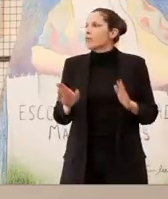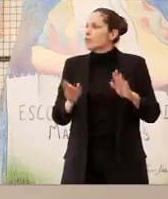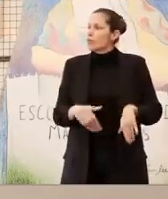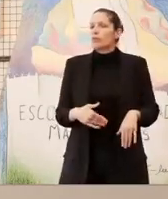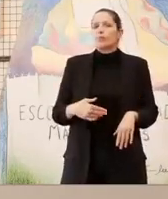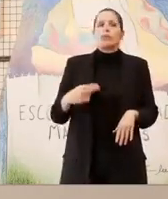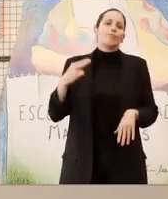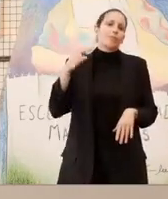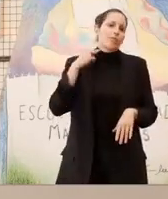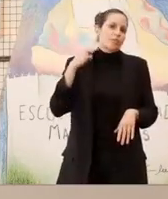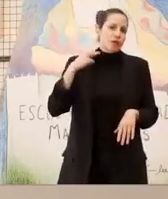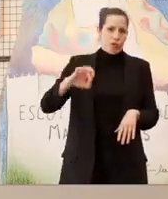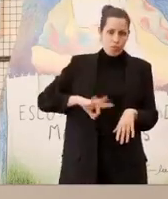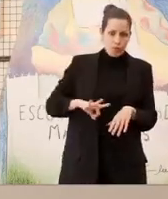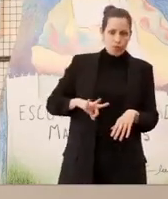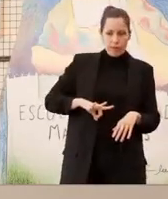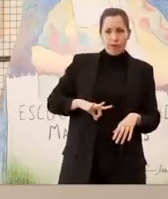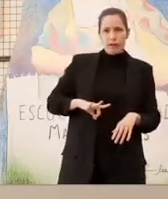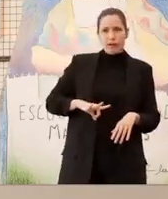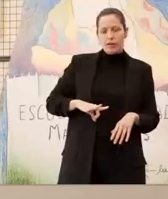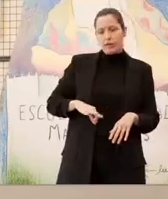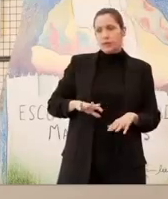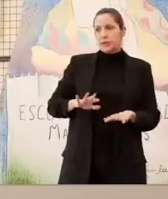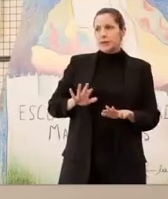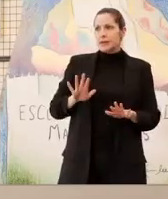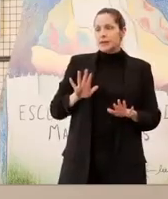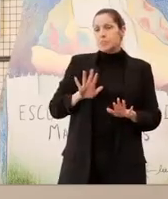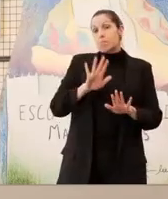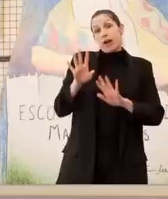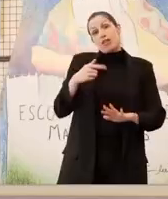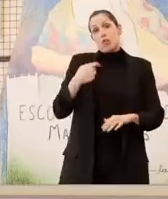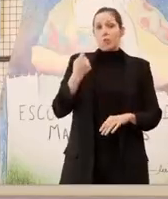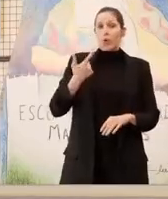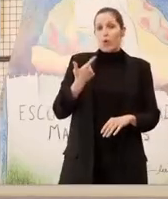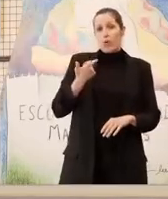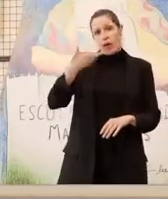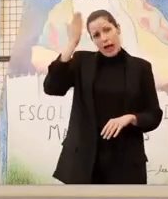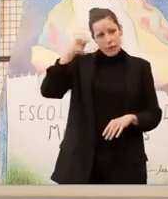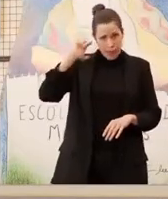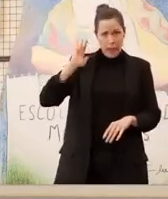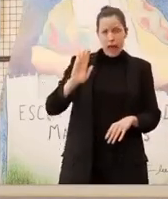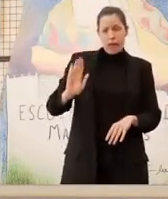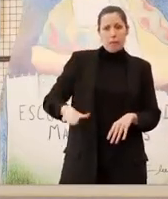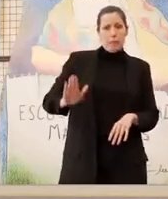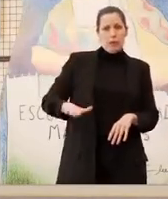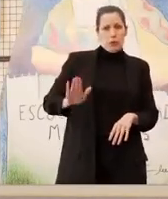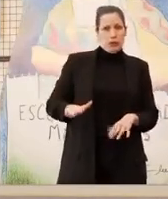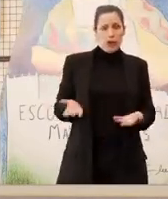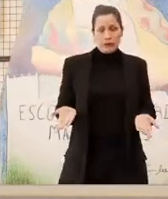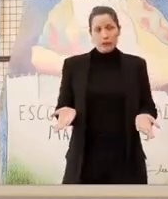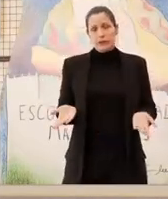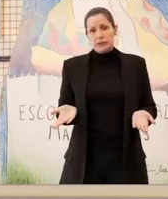pontevedra que parece como el que le hago la pelota a Carmela